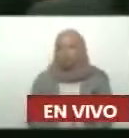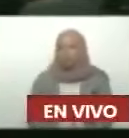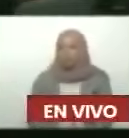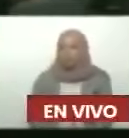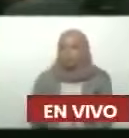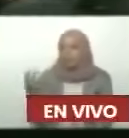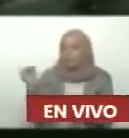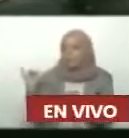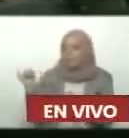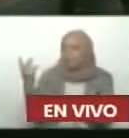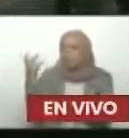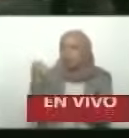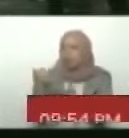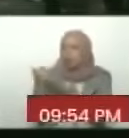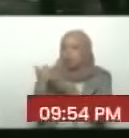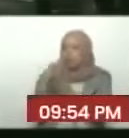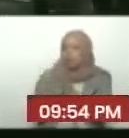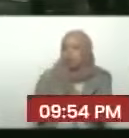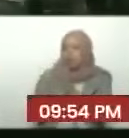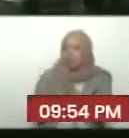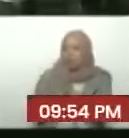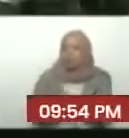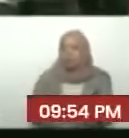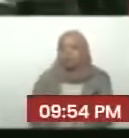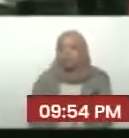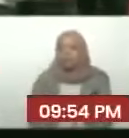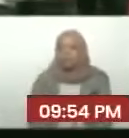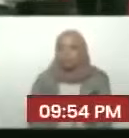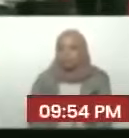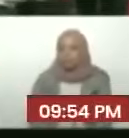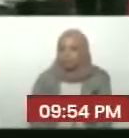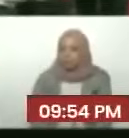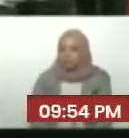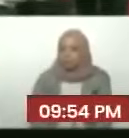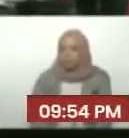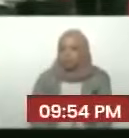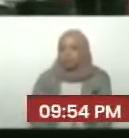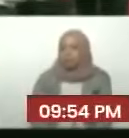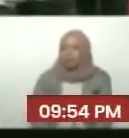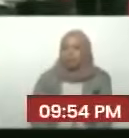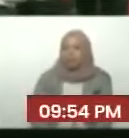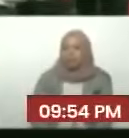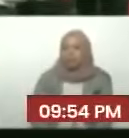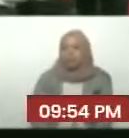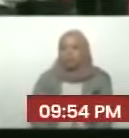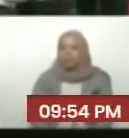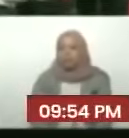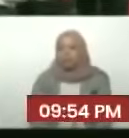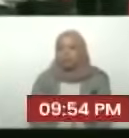soy. Ayúdame aquí, por favor. Pónmela ya para llevarla a la casa.